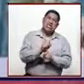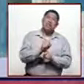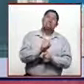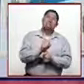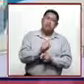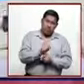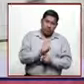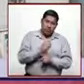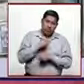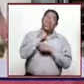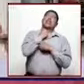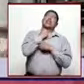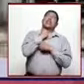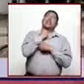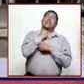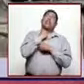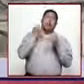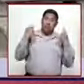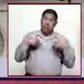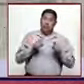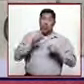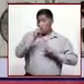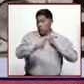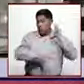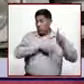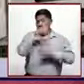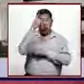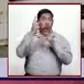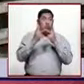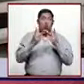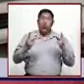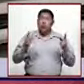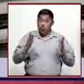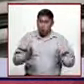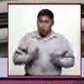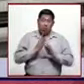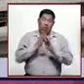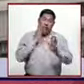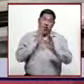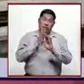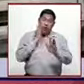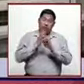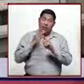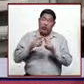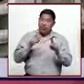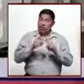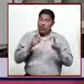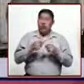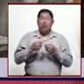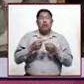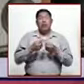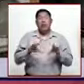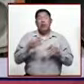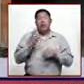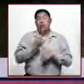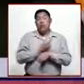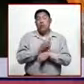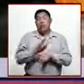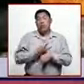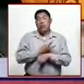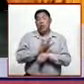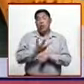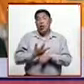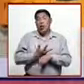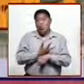flagrante. Es de lamentar que mientras la población potosina hace filas y filas en los diferentes surtidores, perdiendo entre 1, 2 a 3